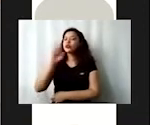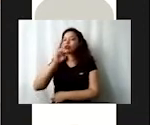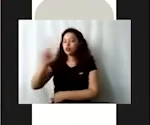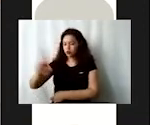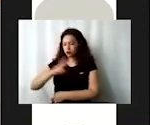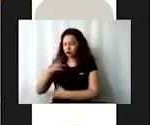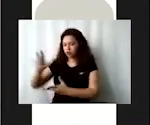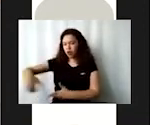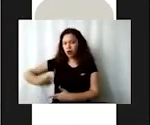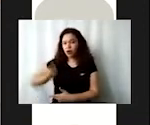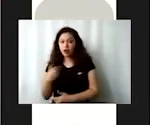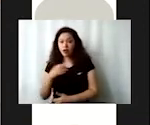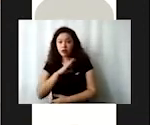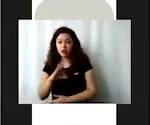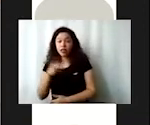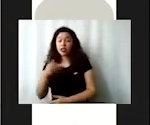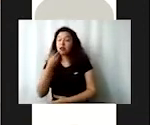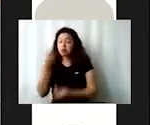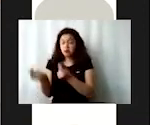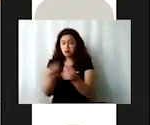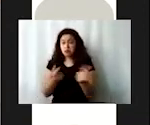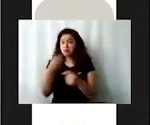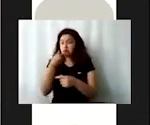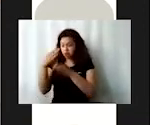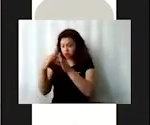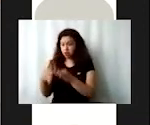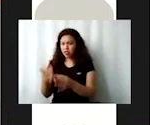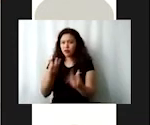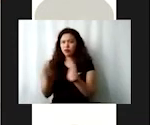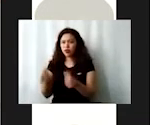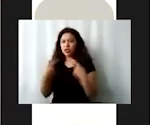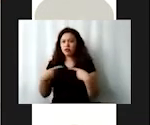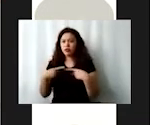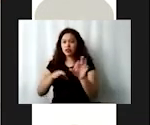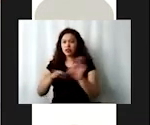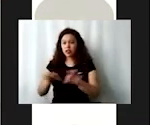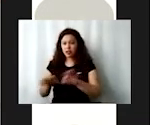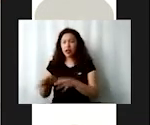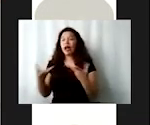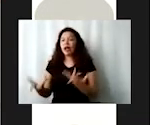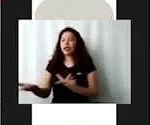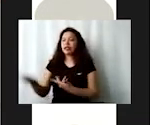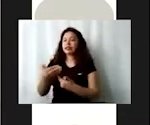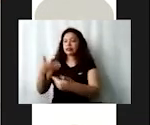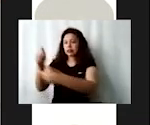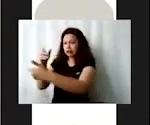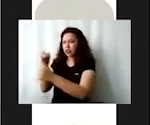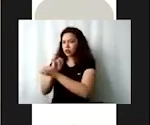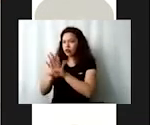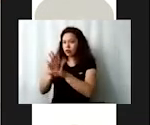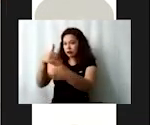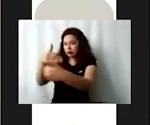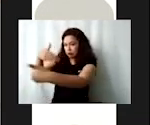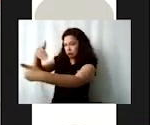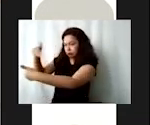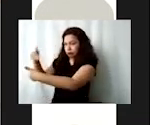respuestas, pero es eficiente y rápido cuando son muchos trabajadores. O sea, se puede utilizar este cuestionario cuando